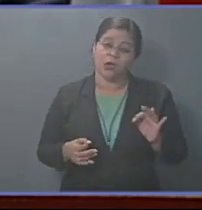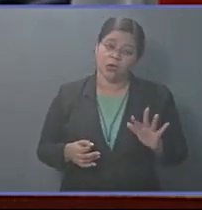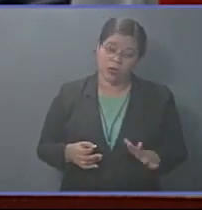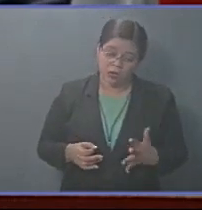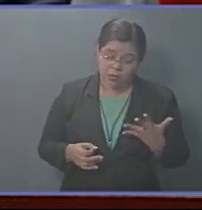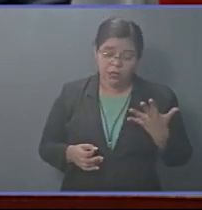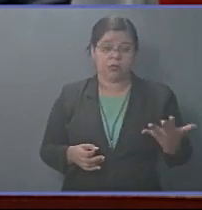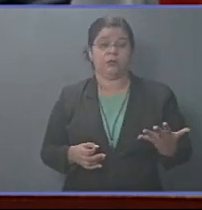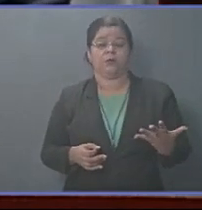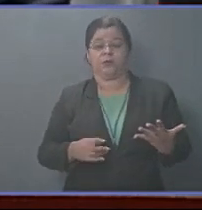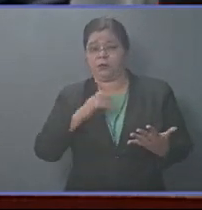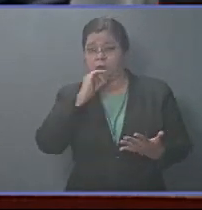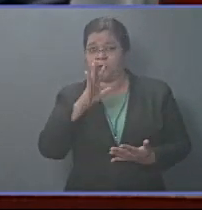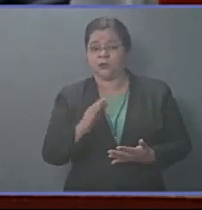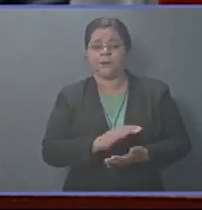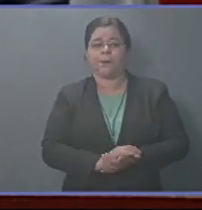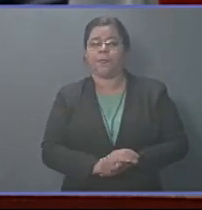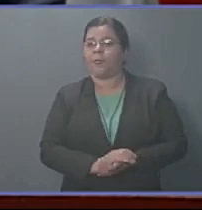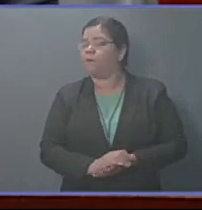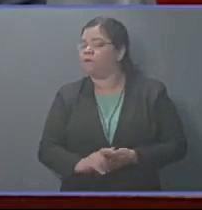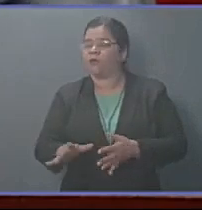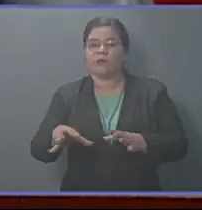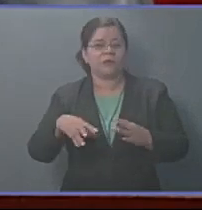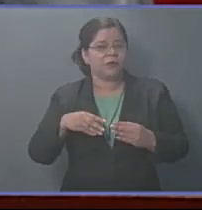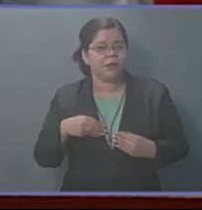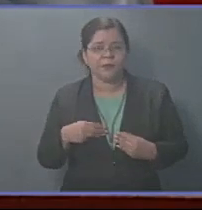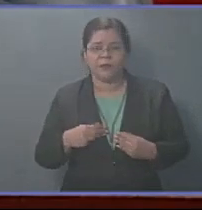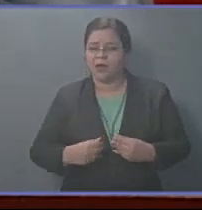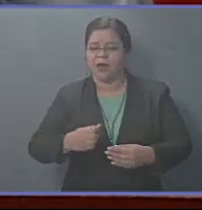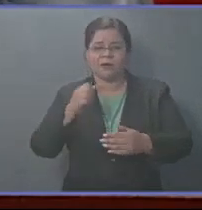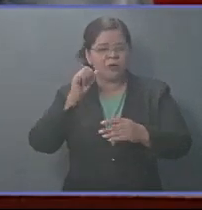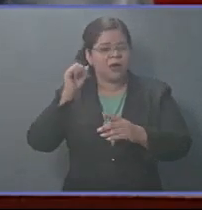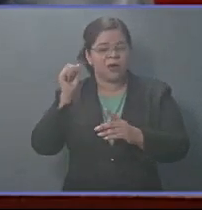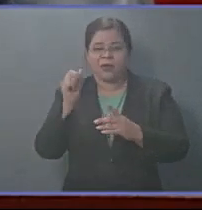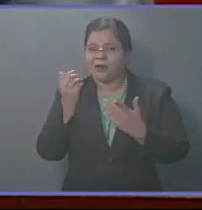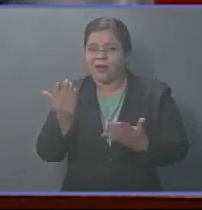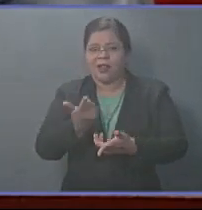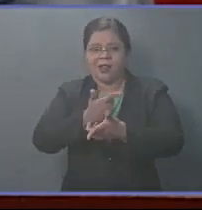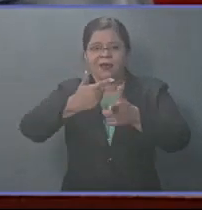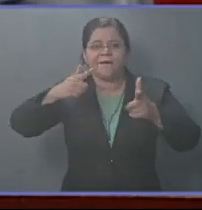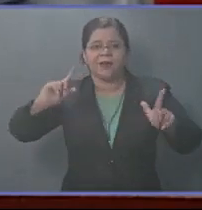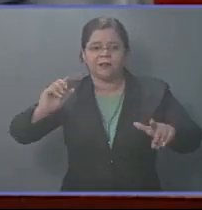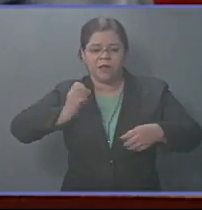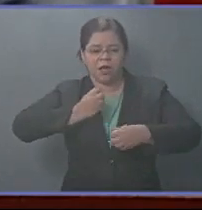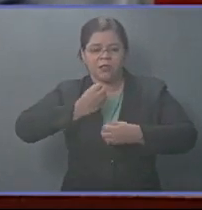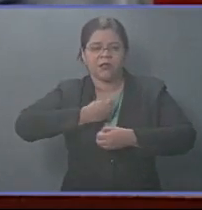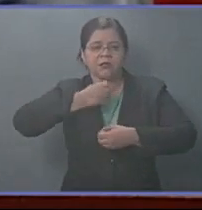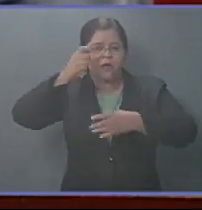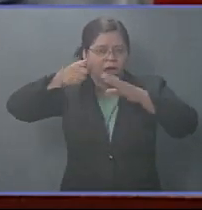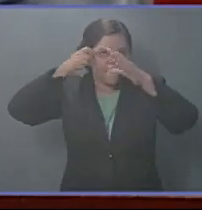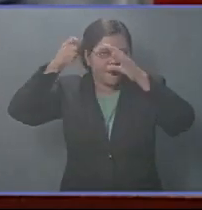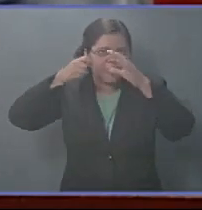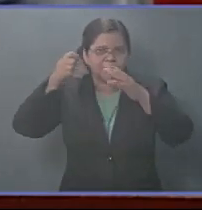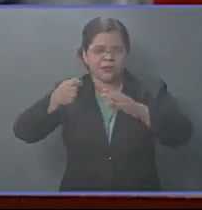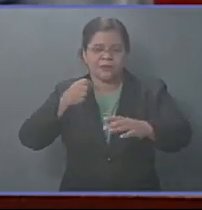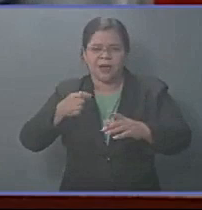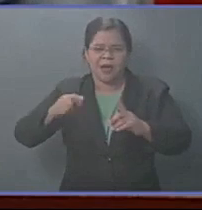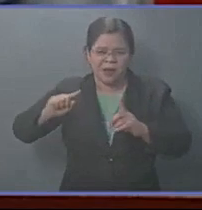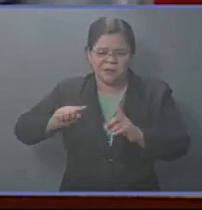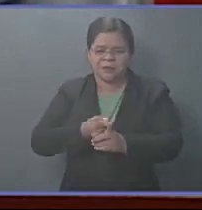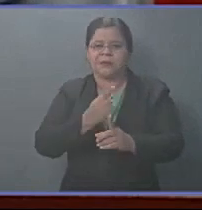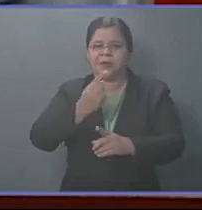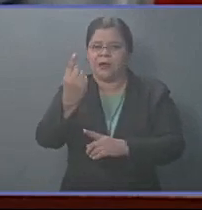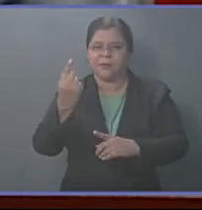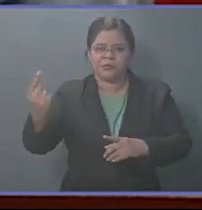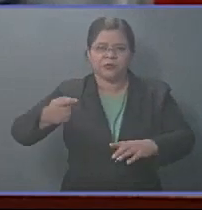denuncia la violación de la libertad de prensa información y expresión contra periodistas y